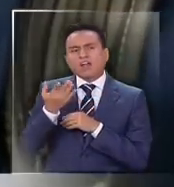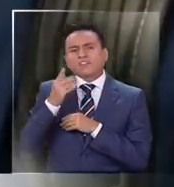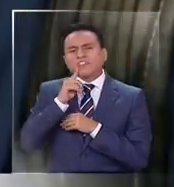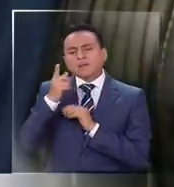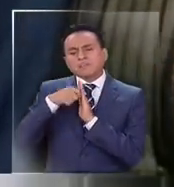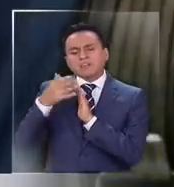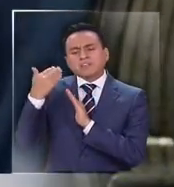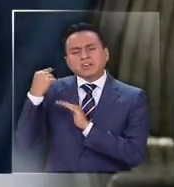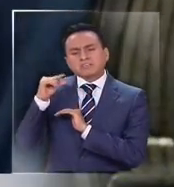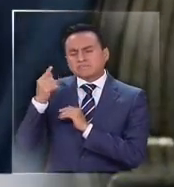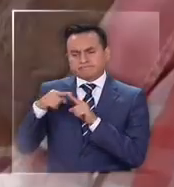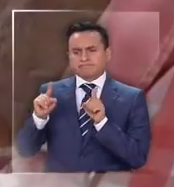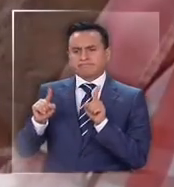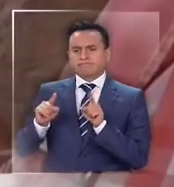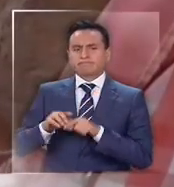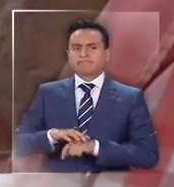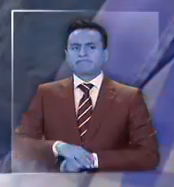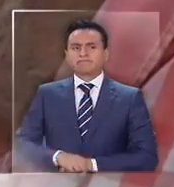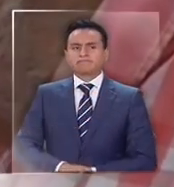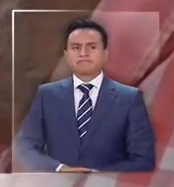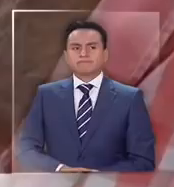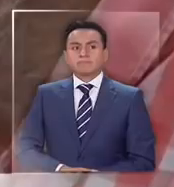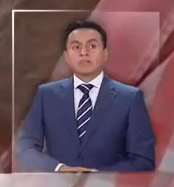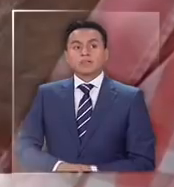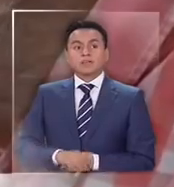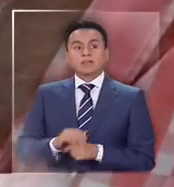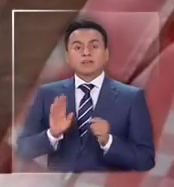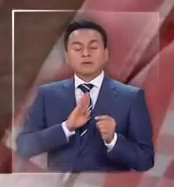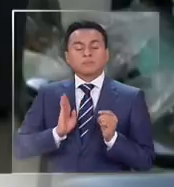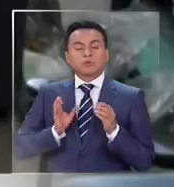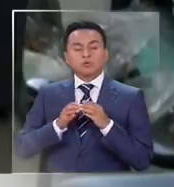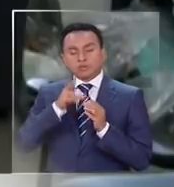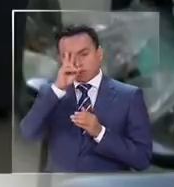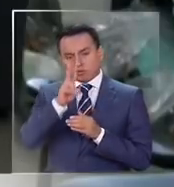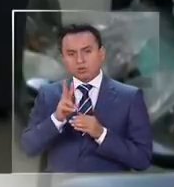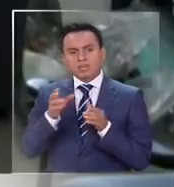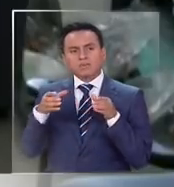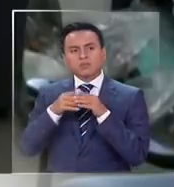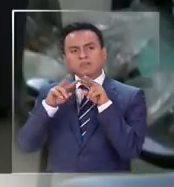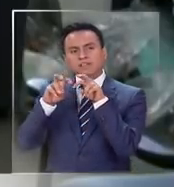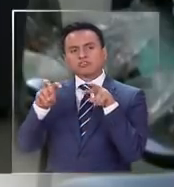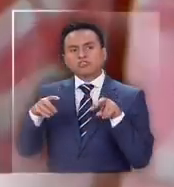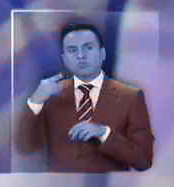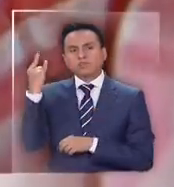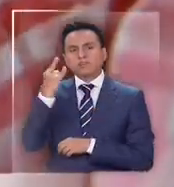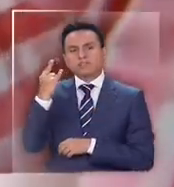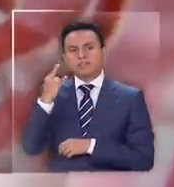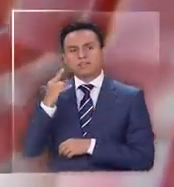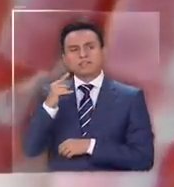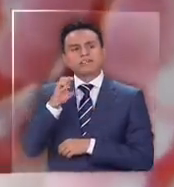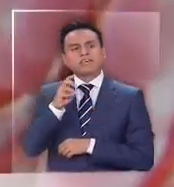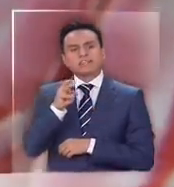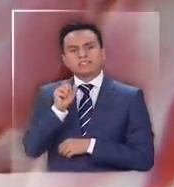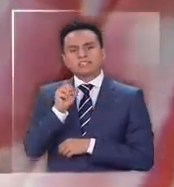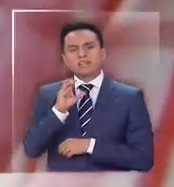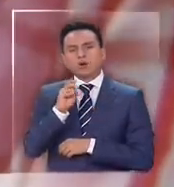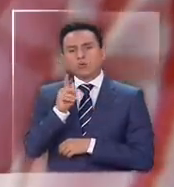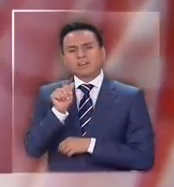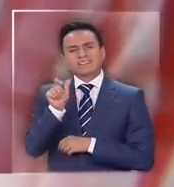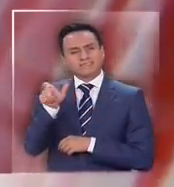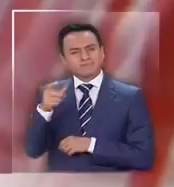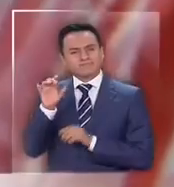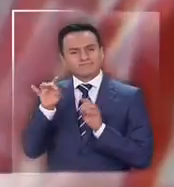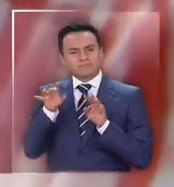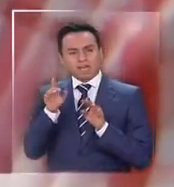solo meses atrás. Es miembro honorífico del equipo de investigación de la Universidad Edith Cowan de Perth, donde hasta